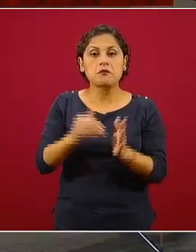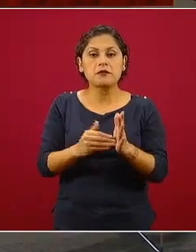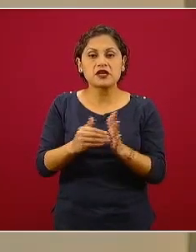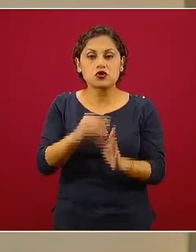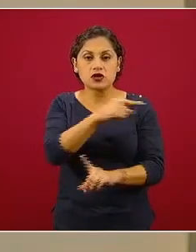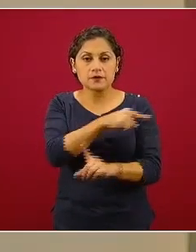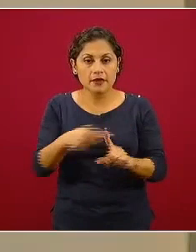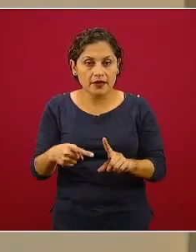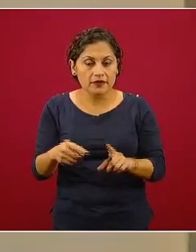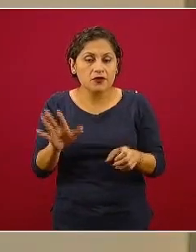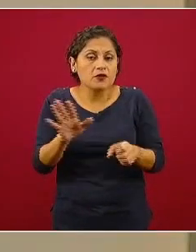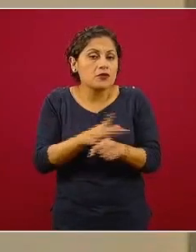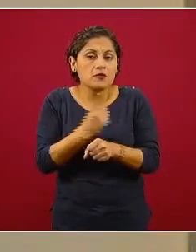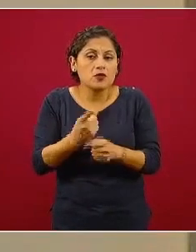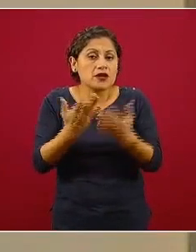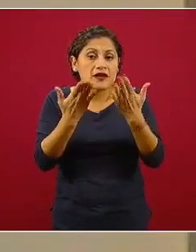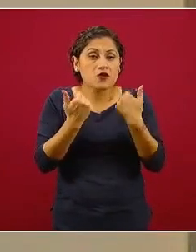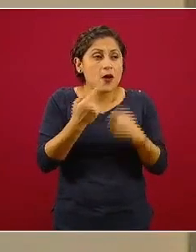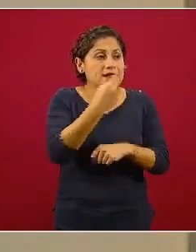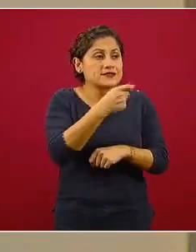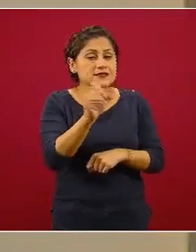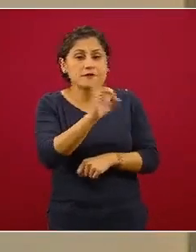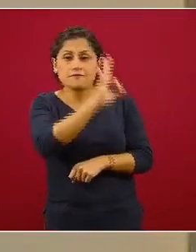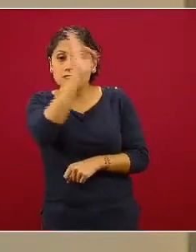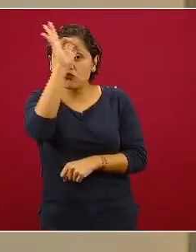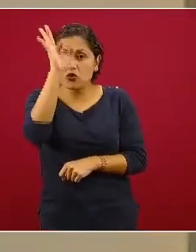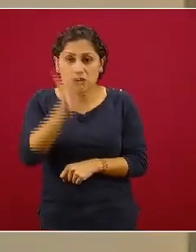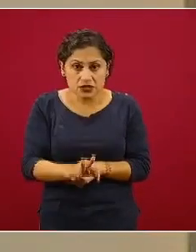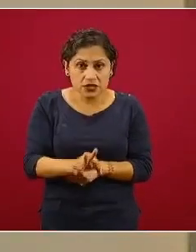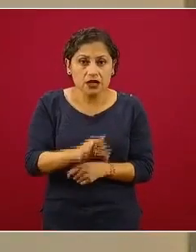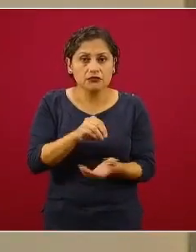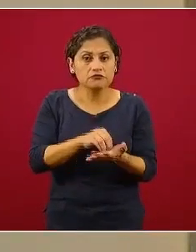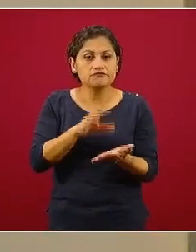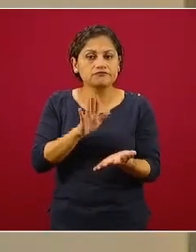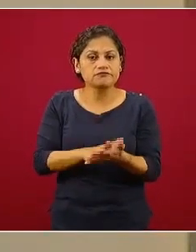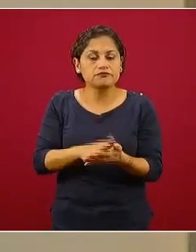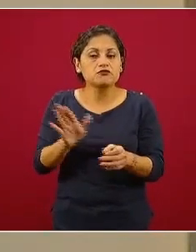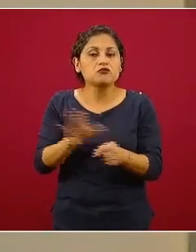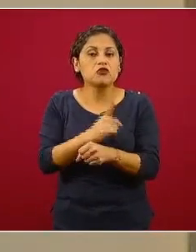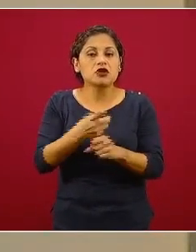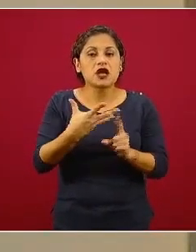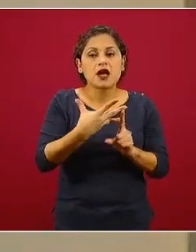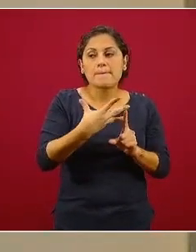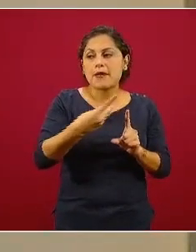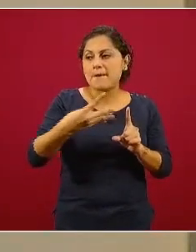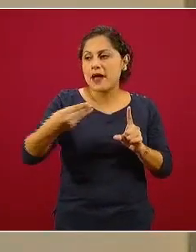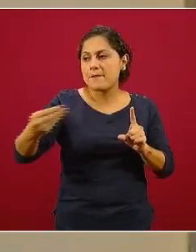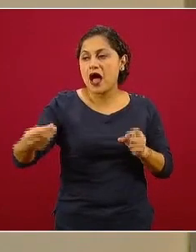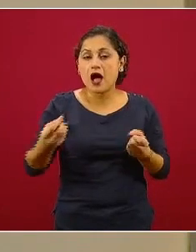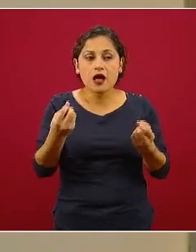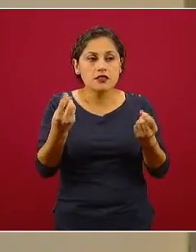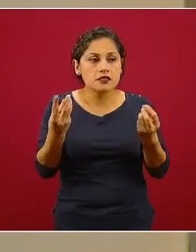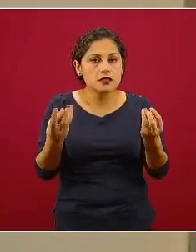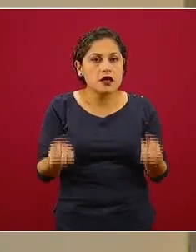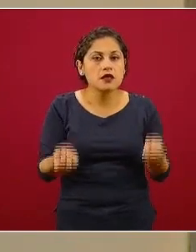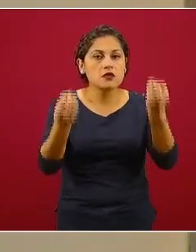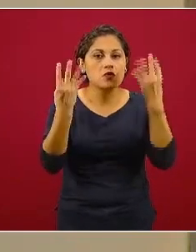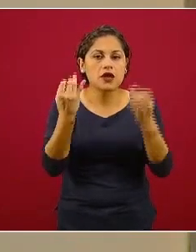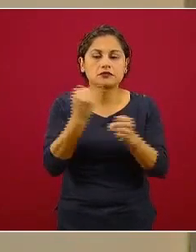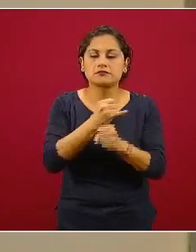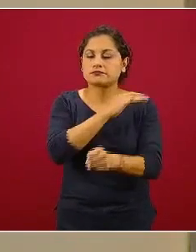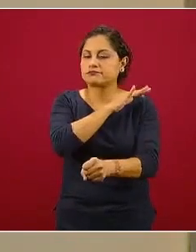todos, por lo que ya hemos explicado que es un fenómeno inconmensurable, incontable, no se puede contar. No tiene caso